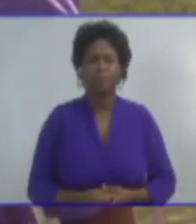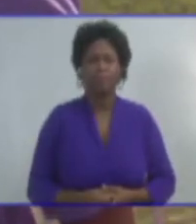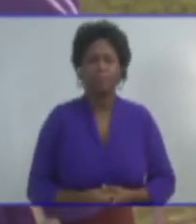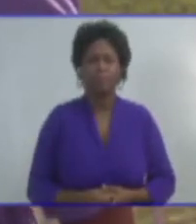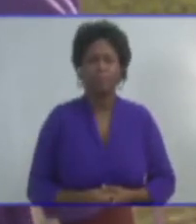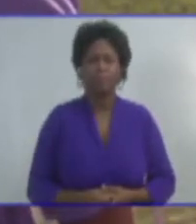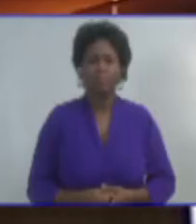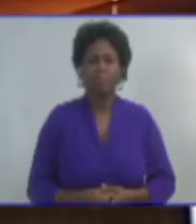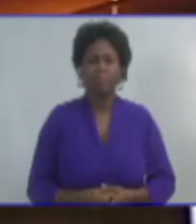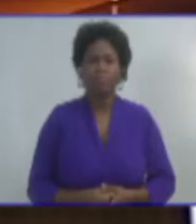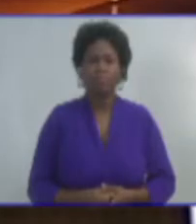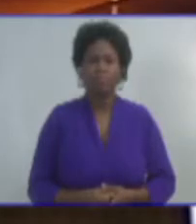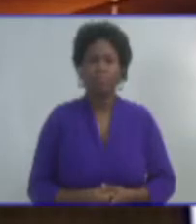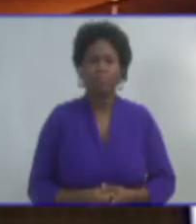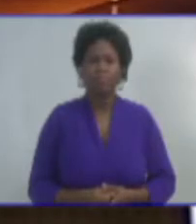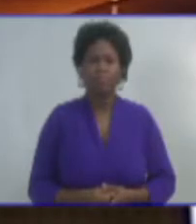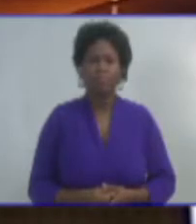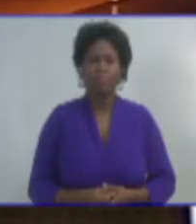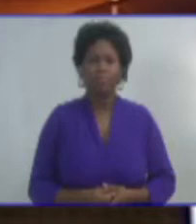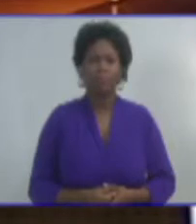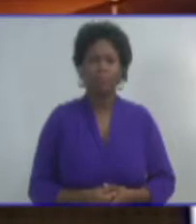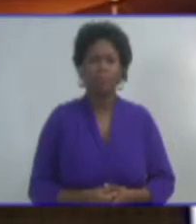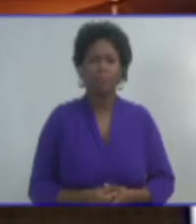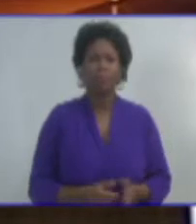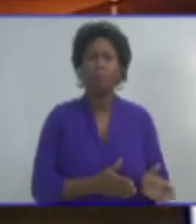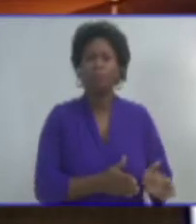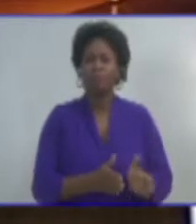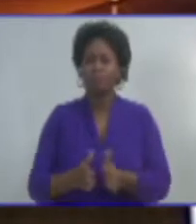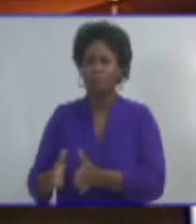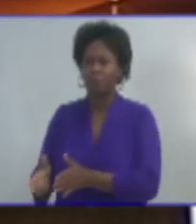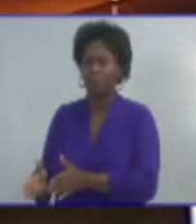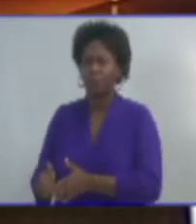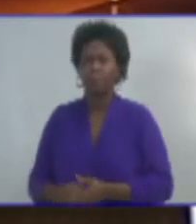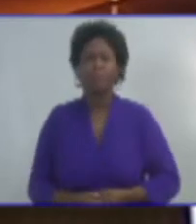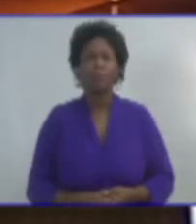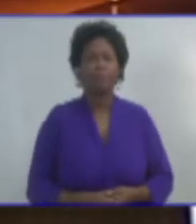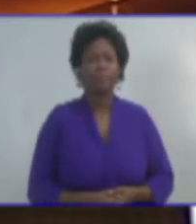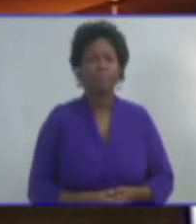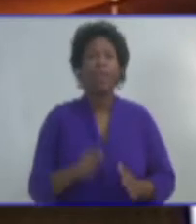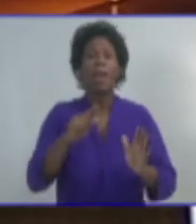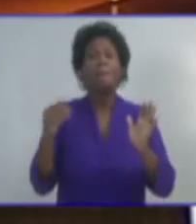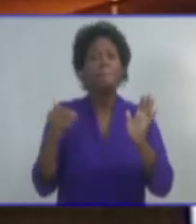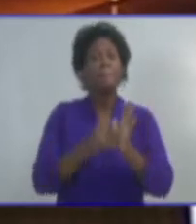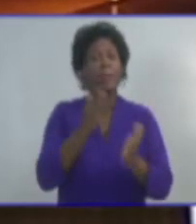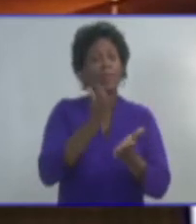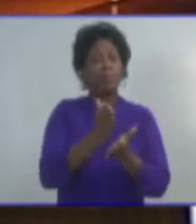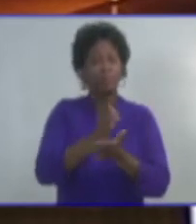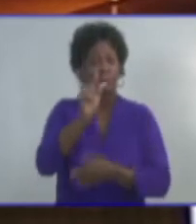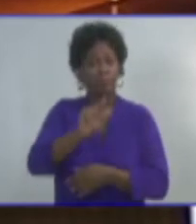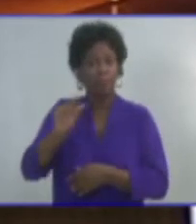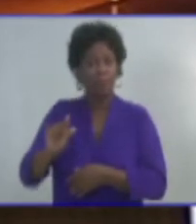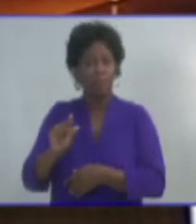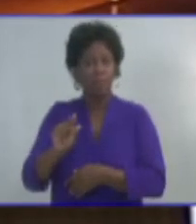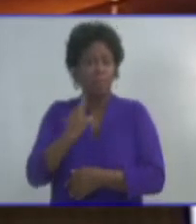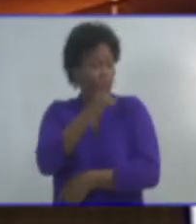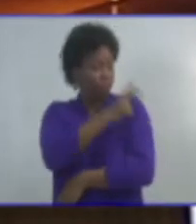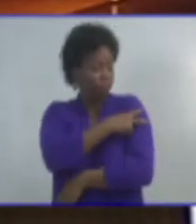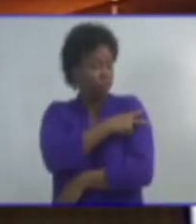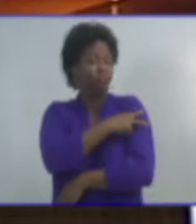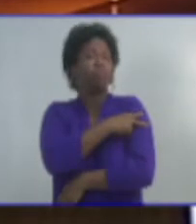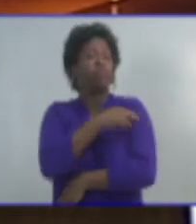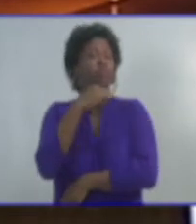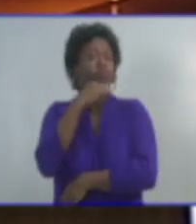la Televisión Cubana. Y también conocemos en esta emisión que miles de estudiantes guantanameros de la enseñanza media y